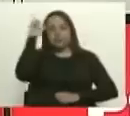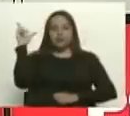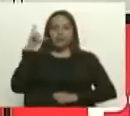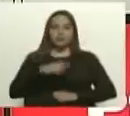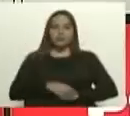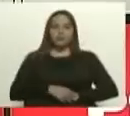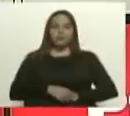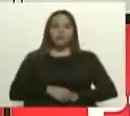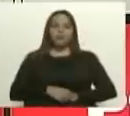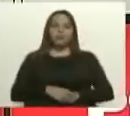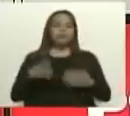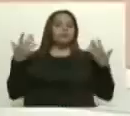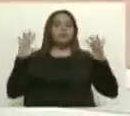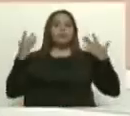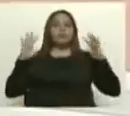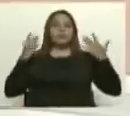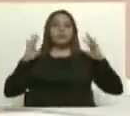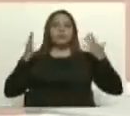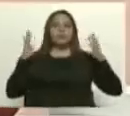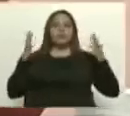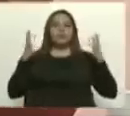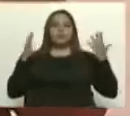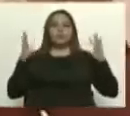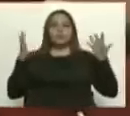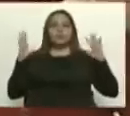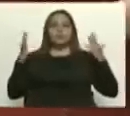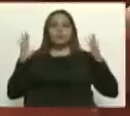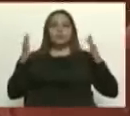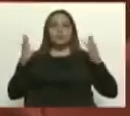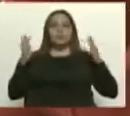Unido de Venezuela.